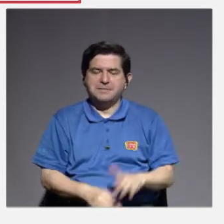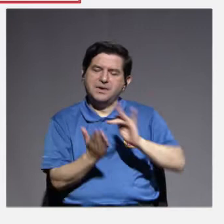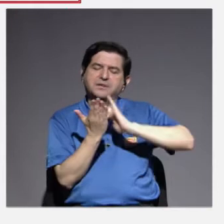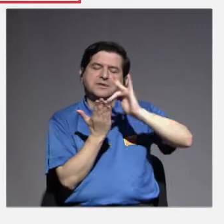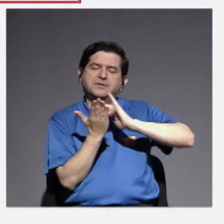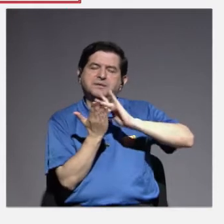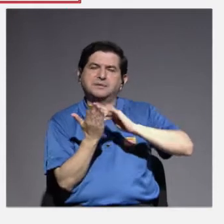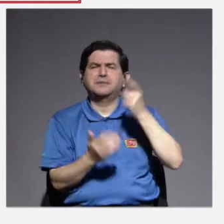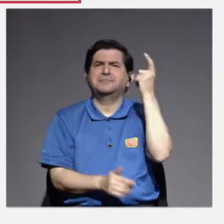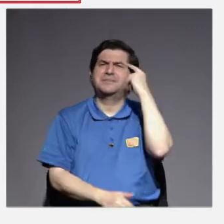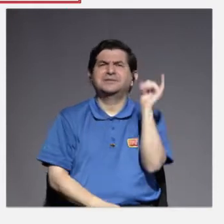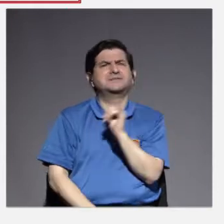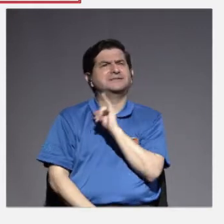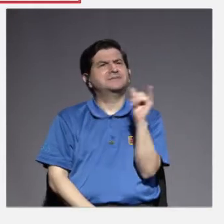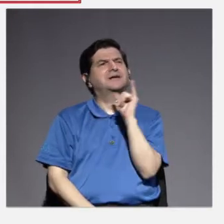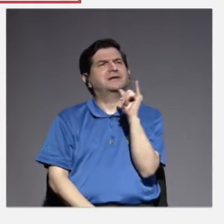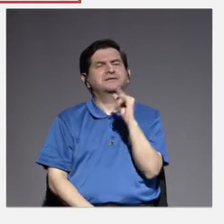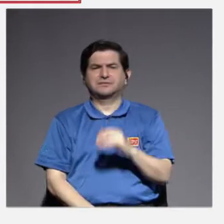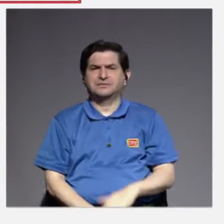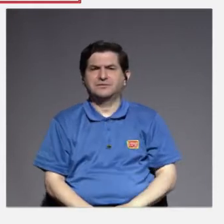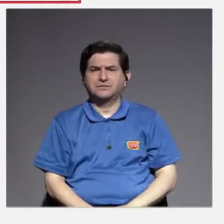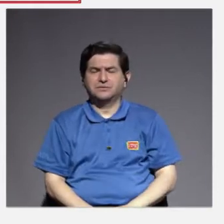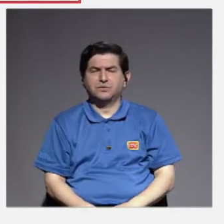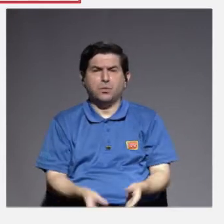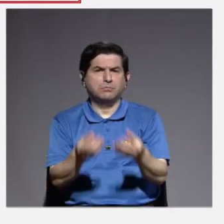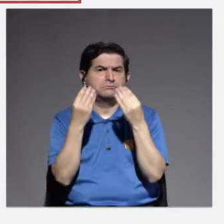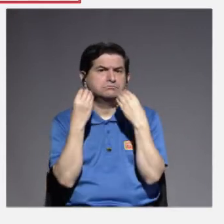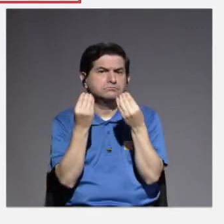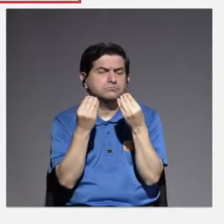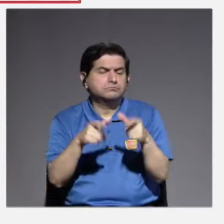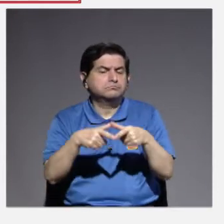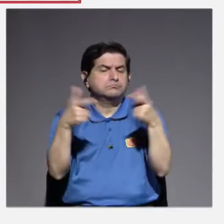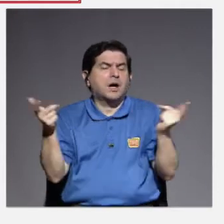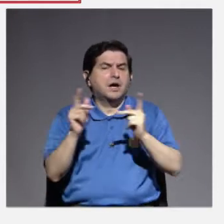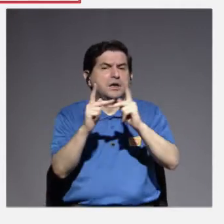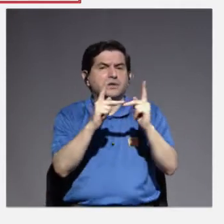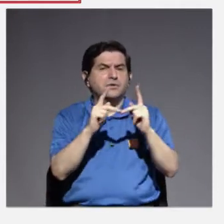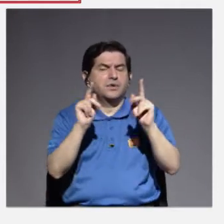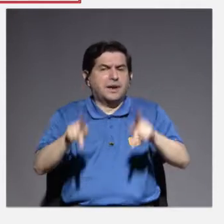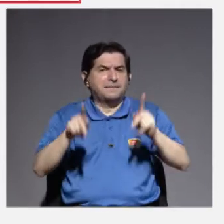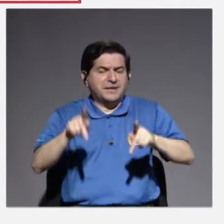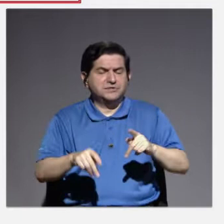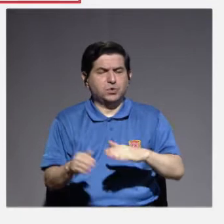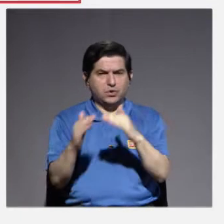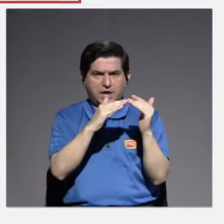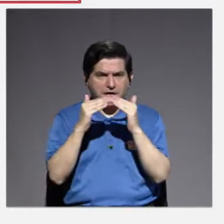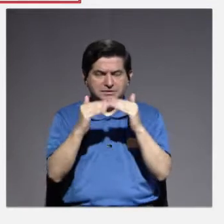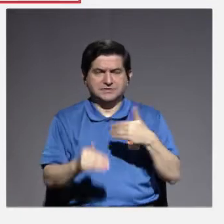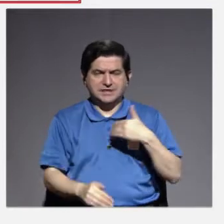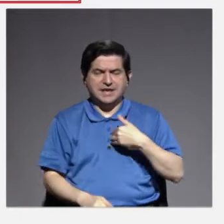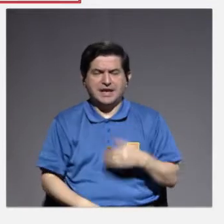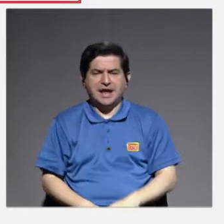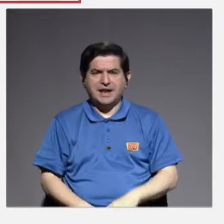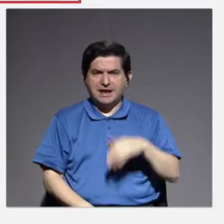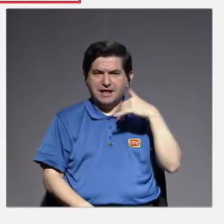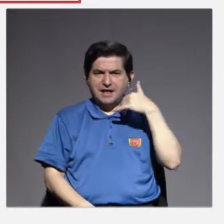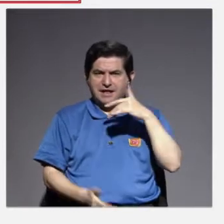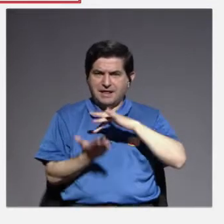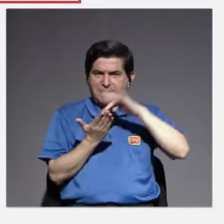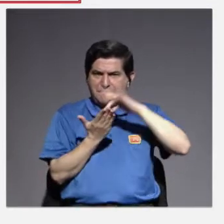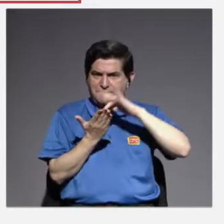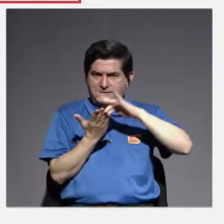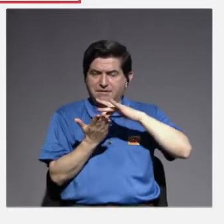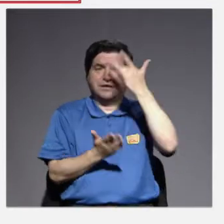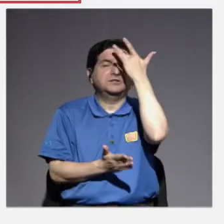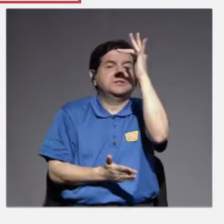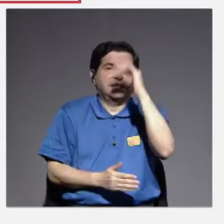móviles, pensando también en lo mucho que la gran mayoría de la población tiene teléfonos móviles, incluso inteligentes. Entonces aquí lo que